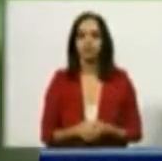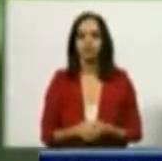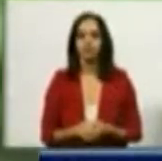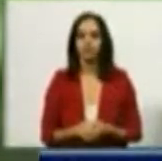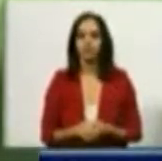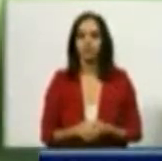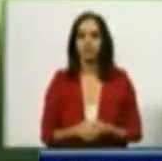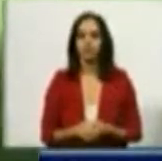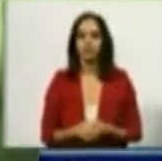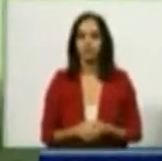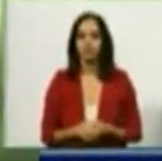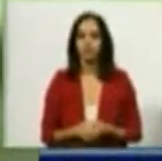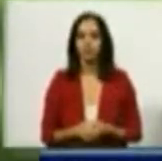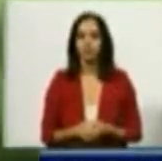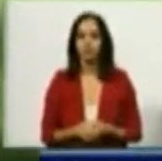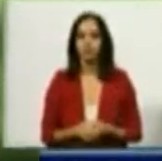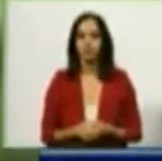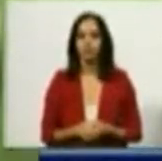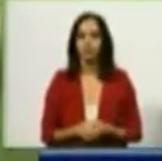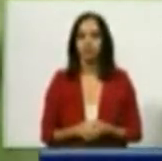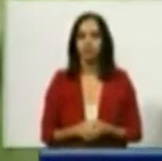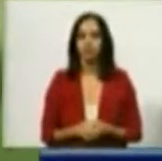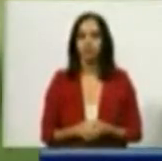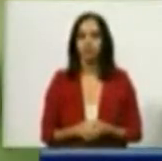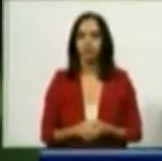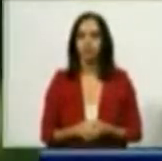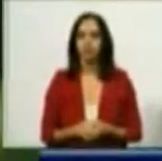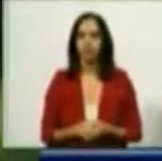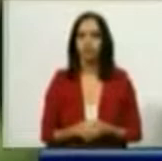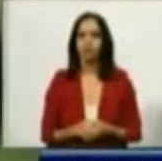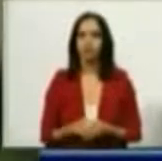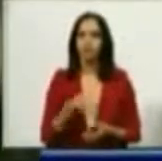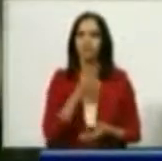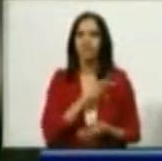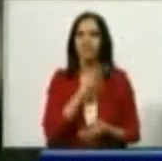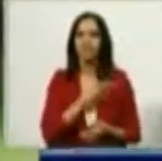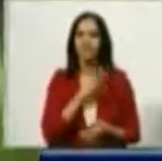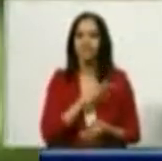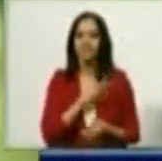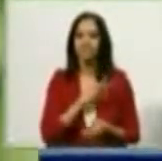muchísimo disparos señor está armado